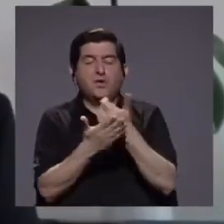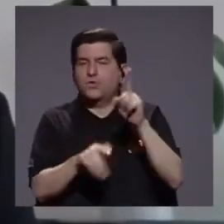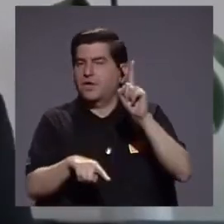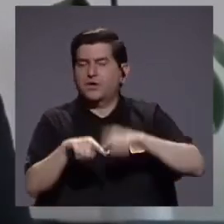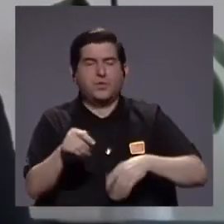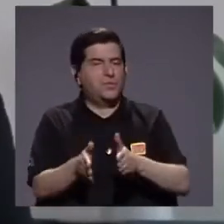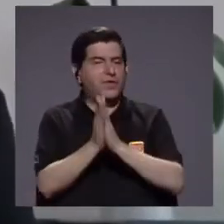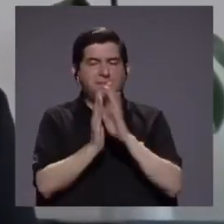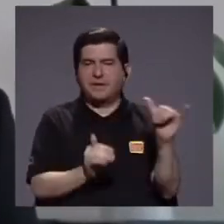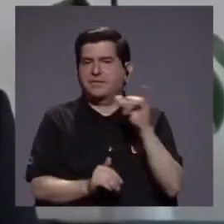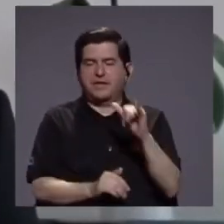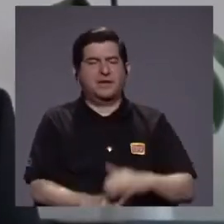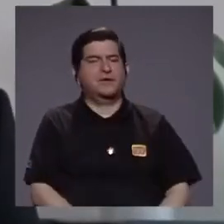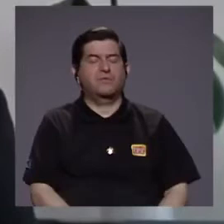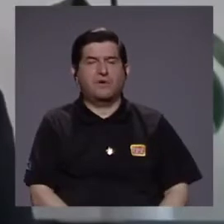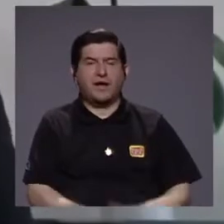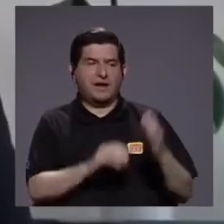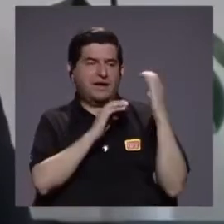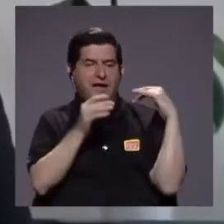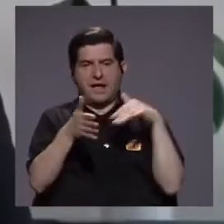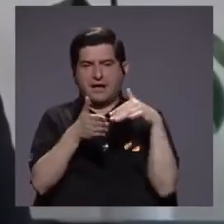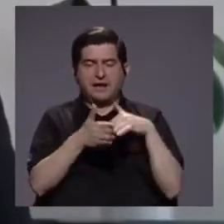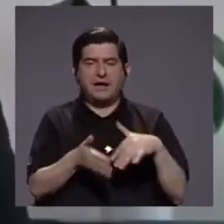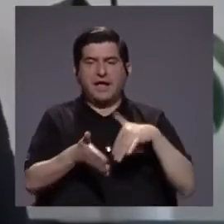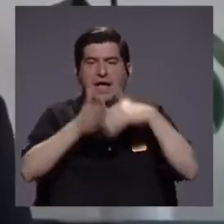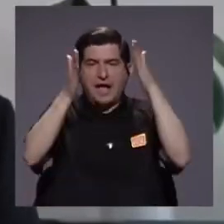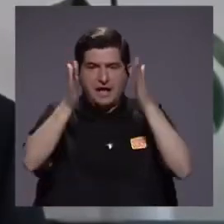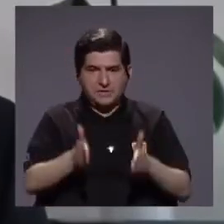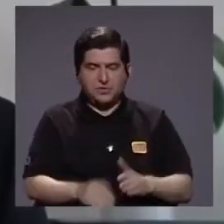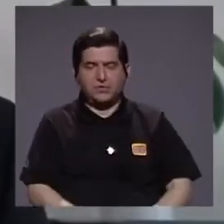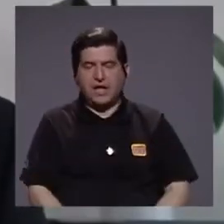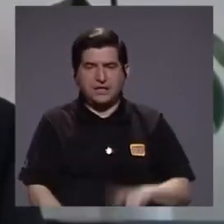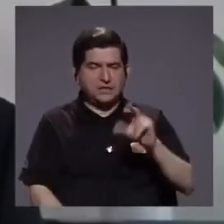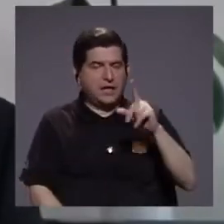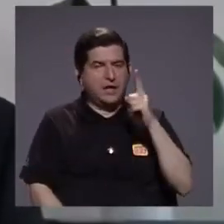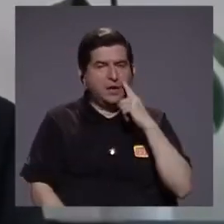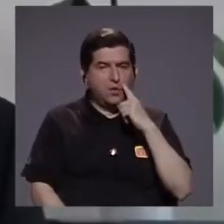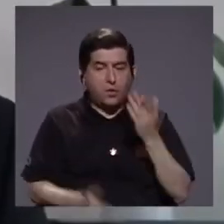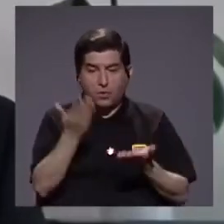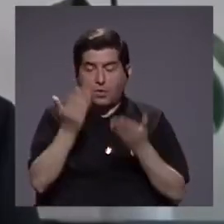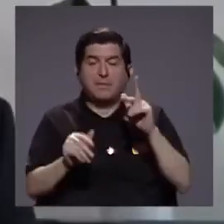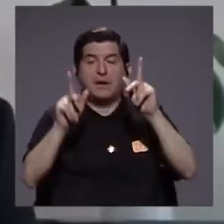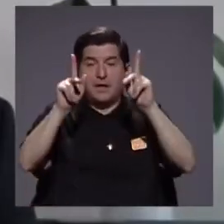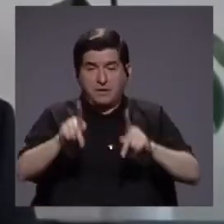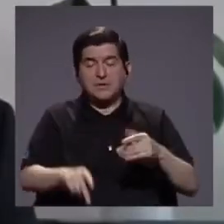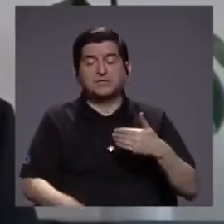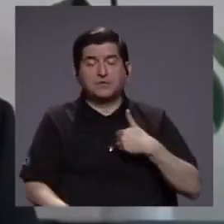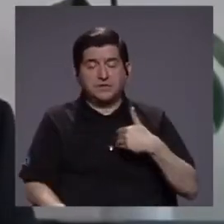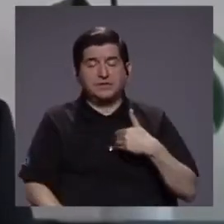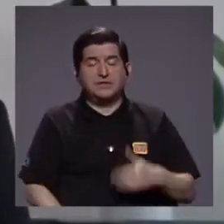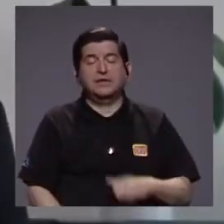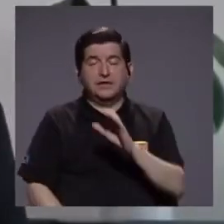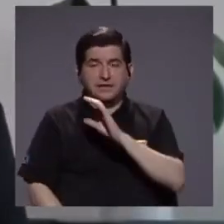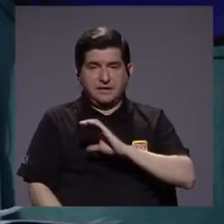pedir la misma carga académica a un estudiante que no es padre respecto al que es un padre o una